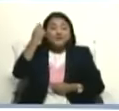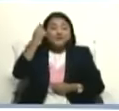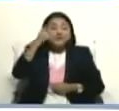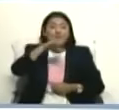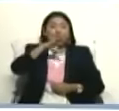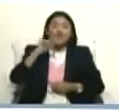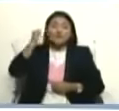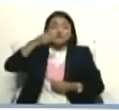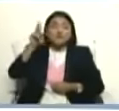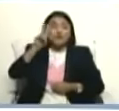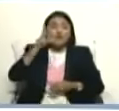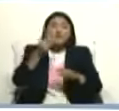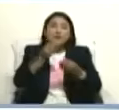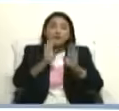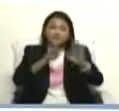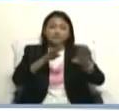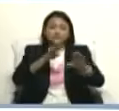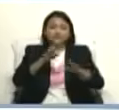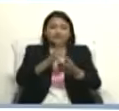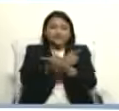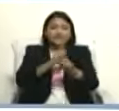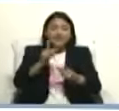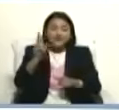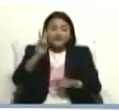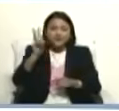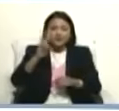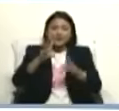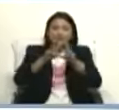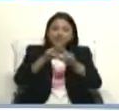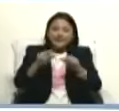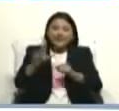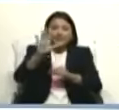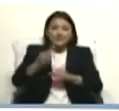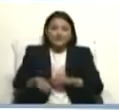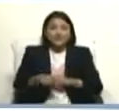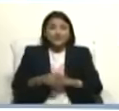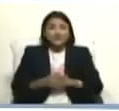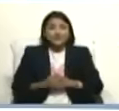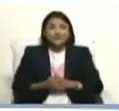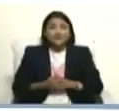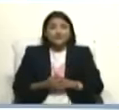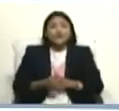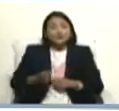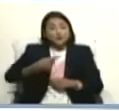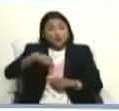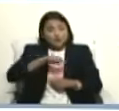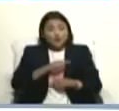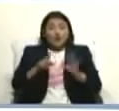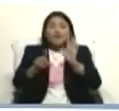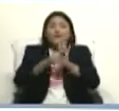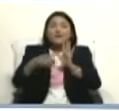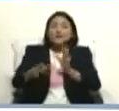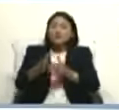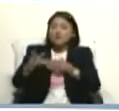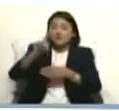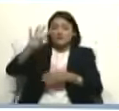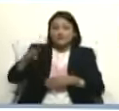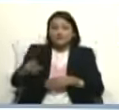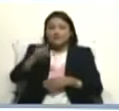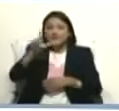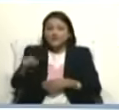para defender su integridad territorial y ratificará que nuestros derechos sobre la Guayana